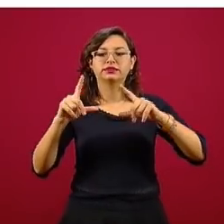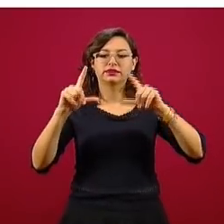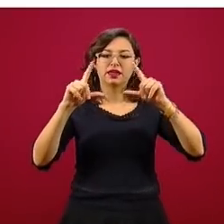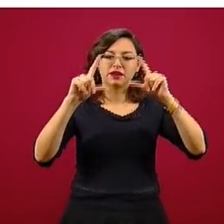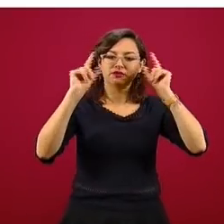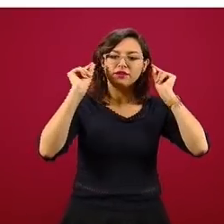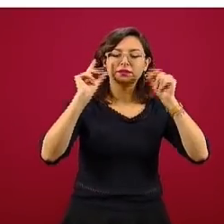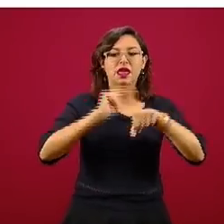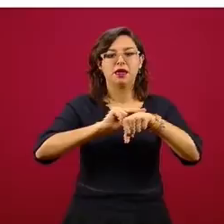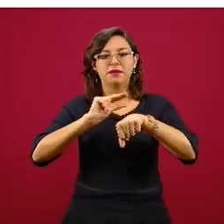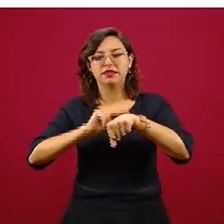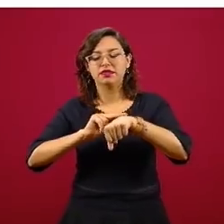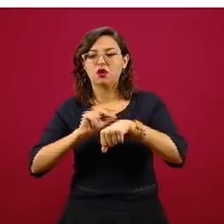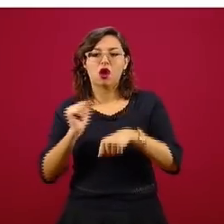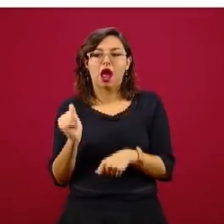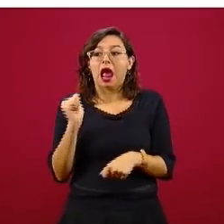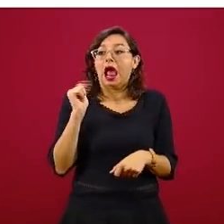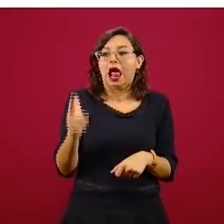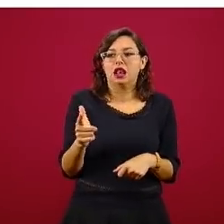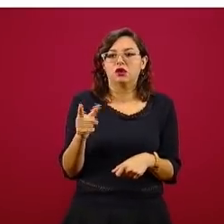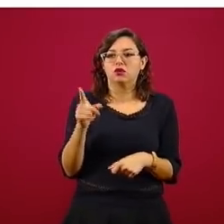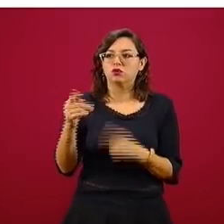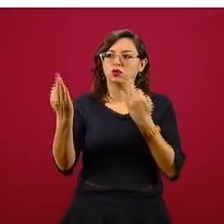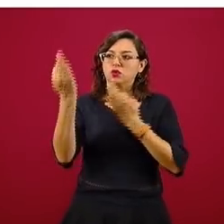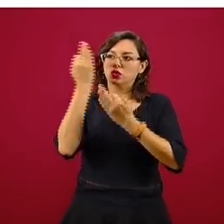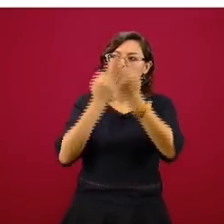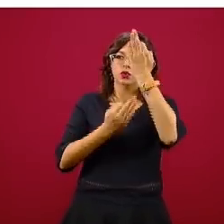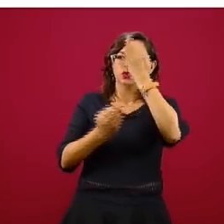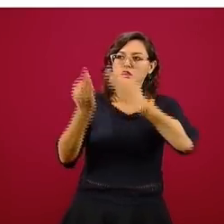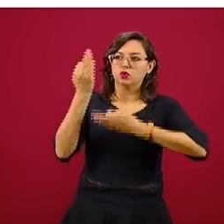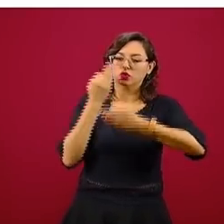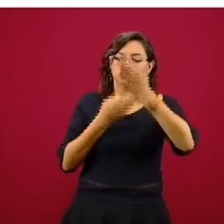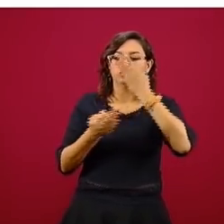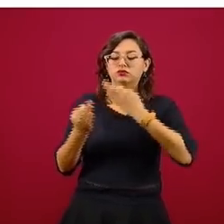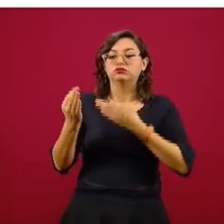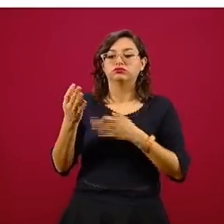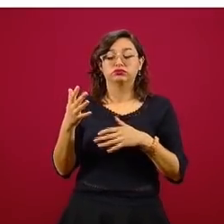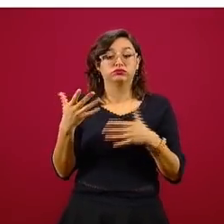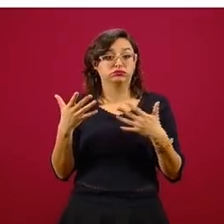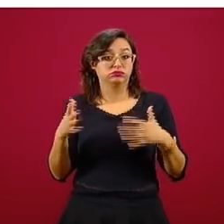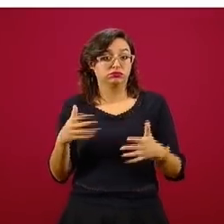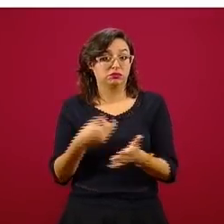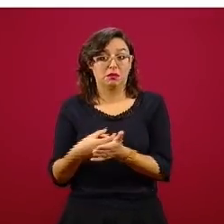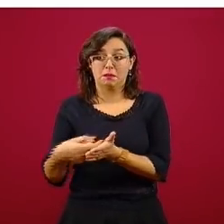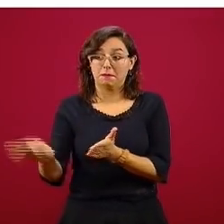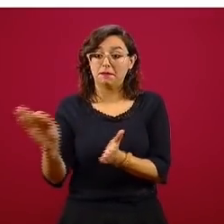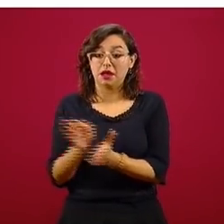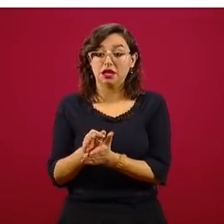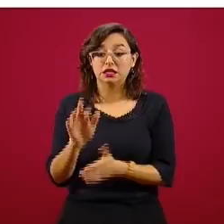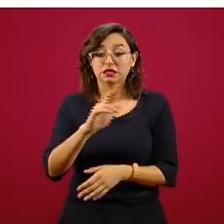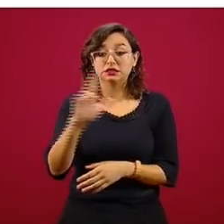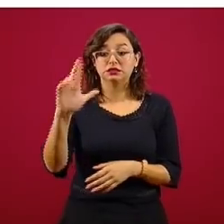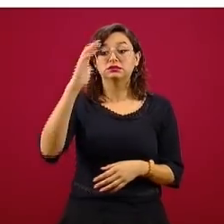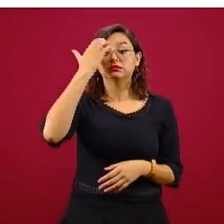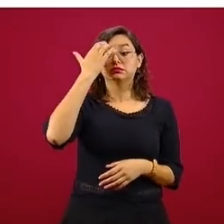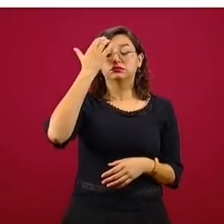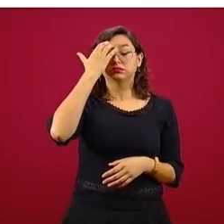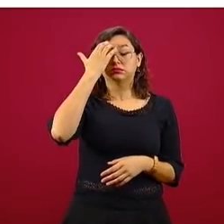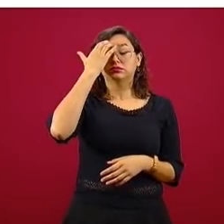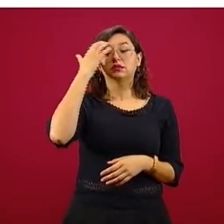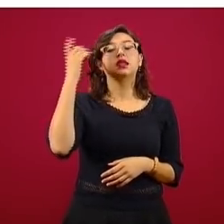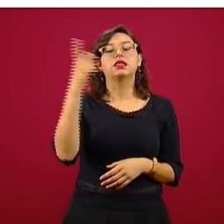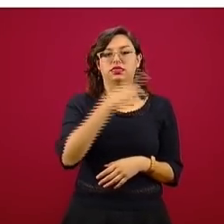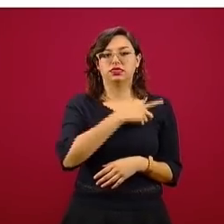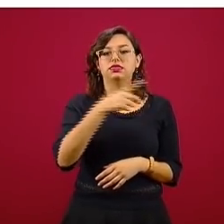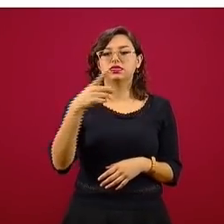fue un médico o alguien que haya tenido este acto heroico. Destacar un acto heroico, reconocerlo, debe de ser de